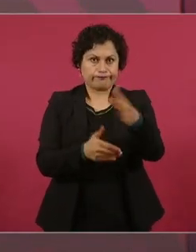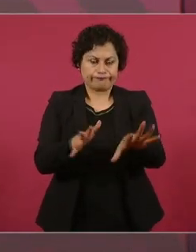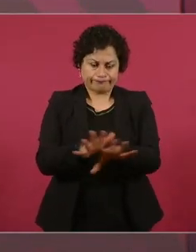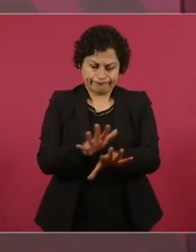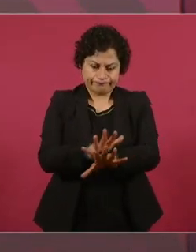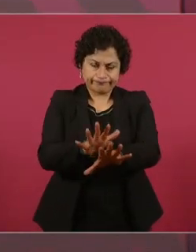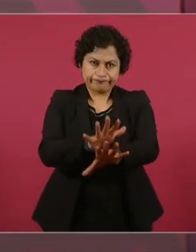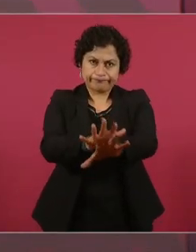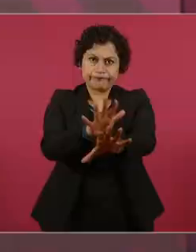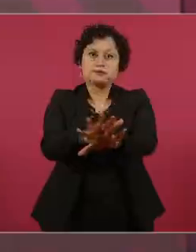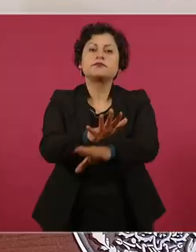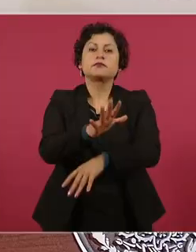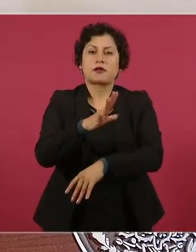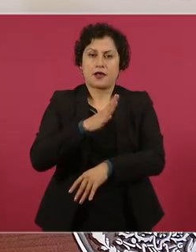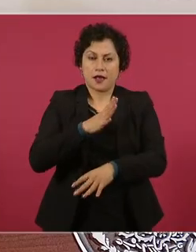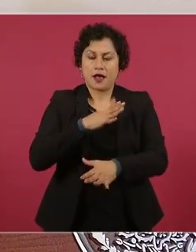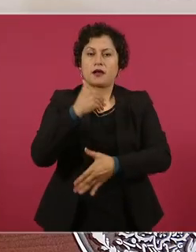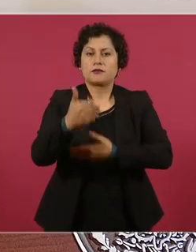y